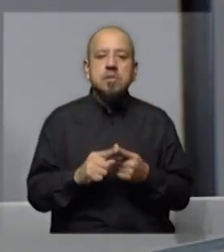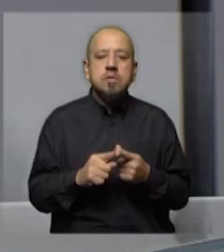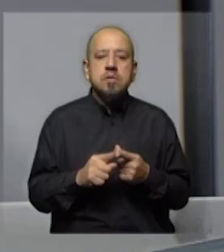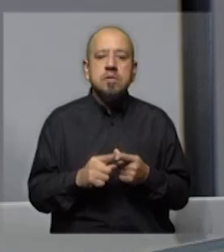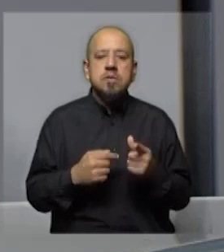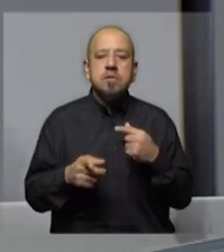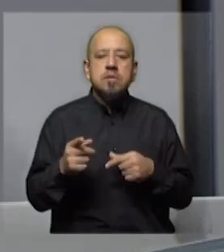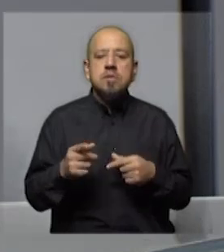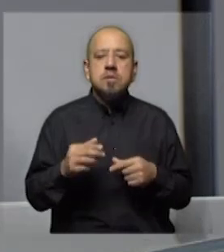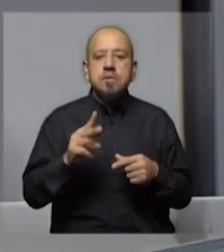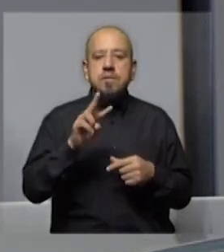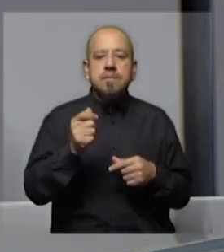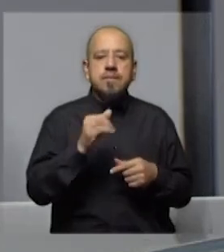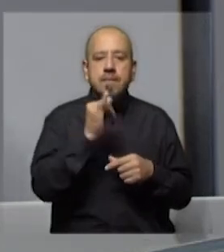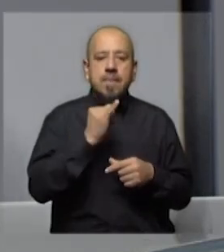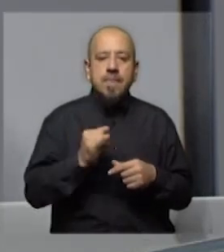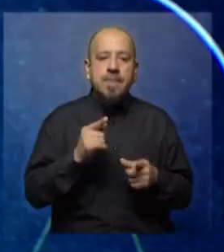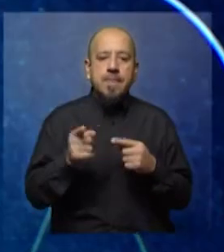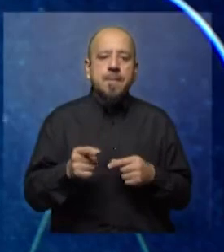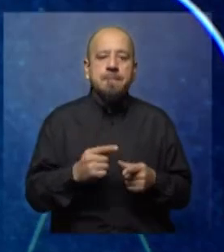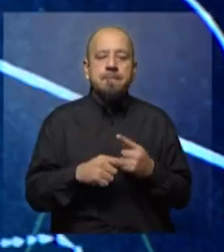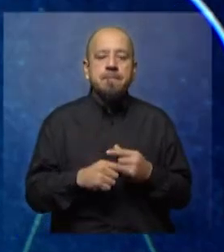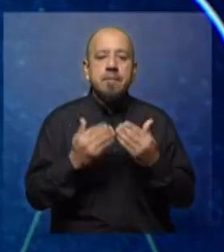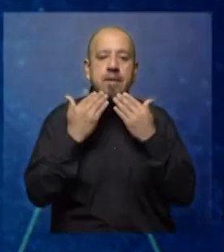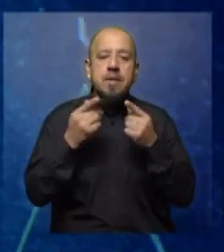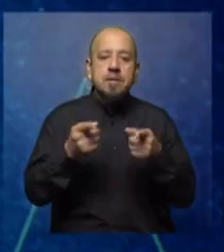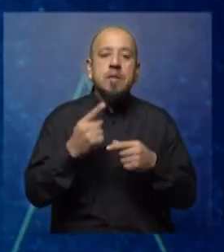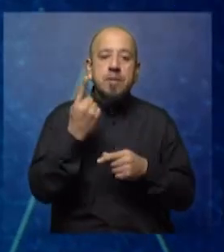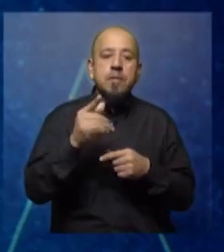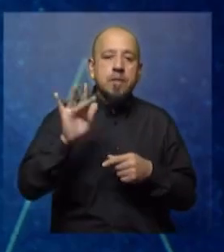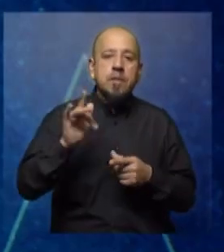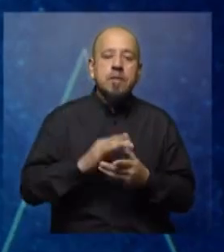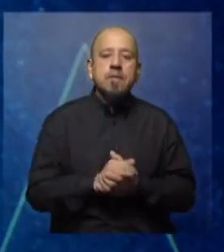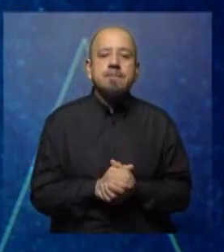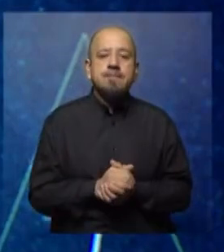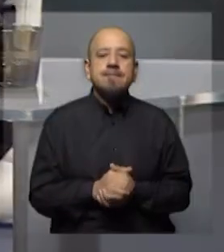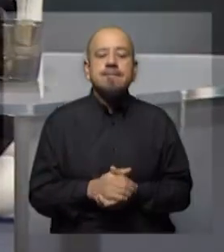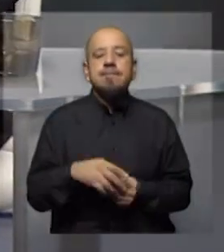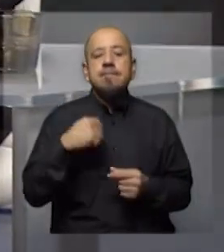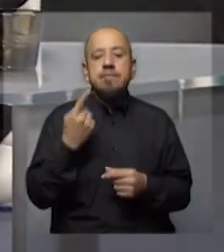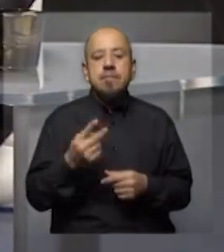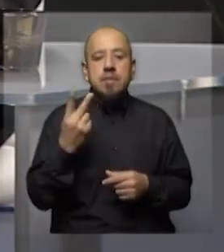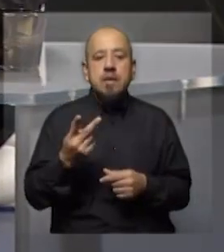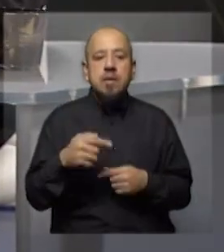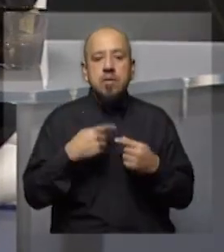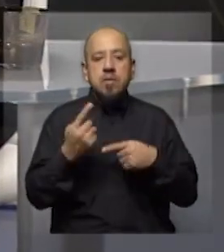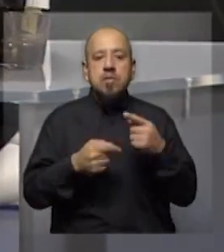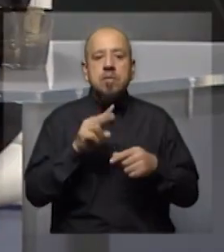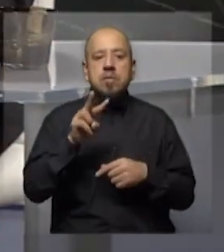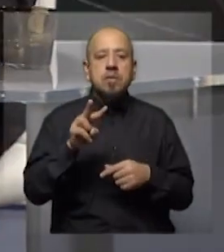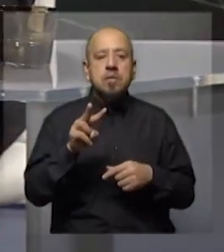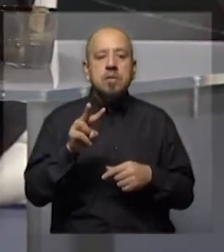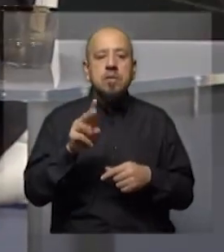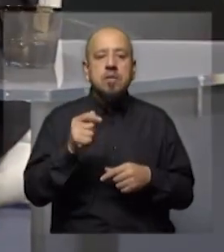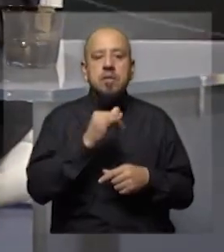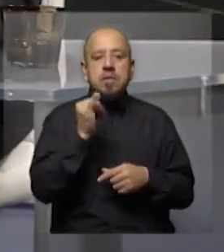tomito de tres de bajo Ferreira primer miércoles Muchas gracias muy bien y en el segundo lo que la letra seguimos metiéndonos con vida